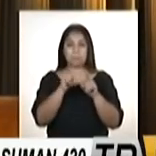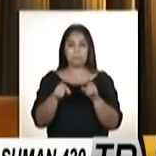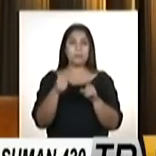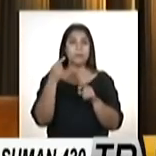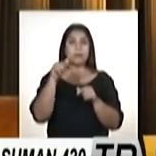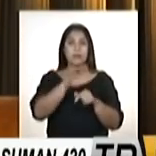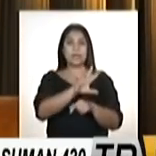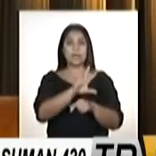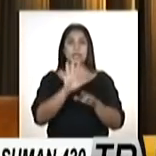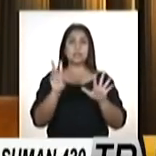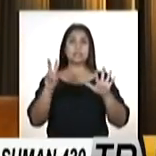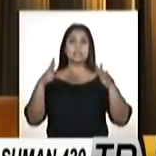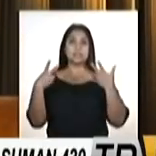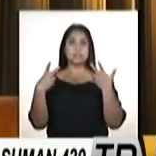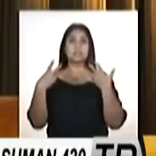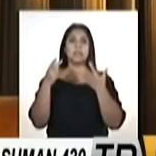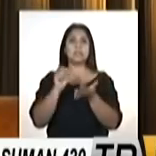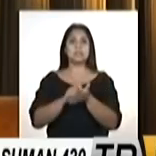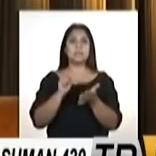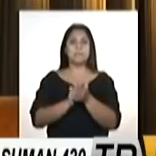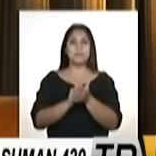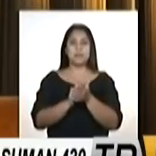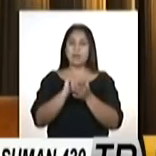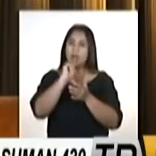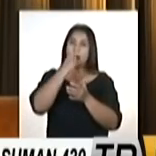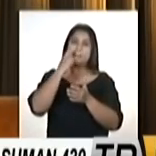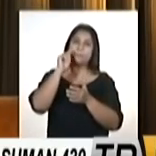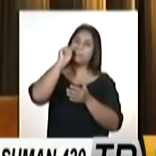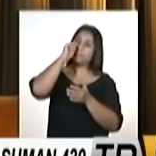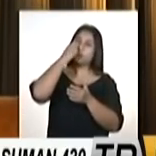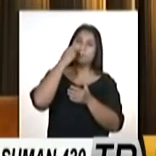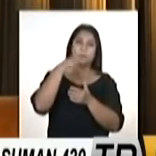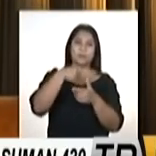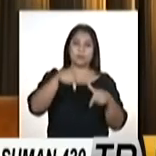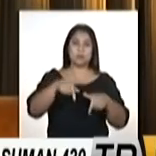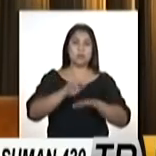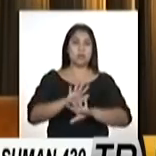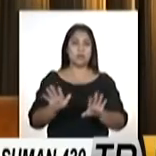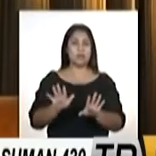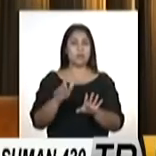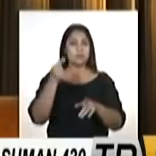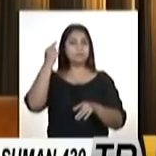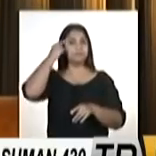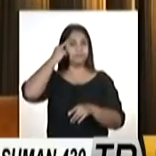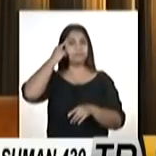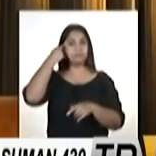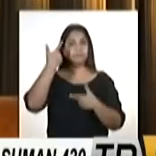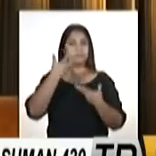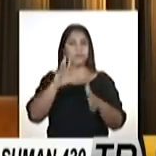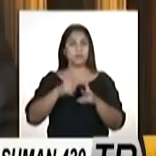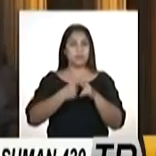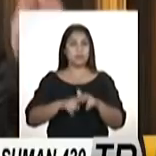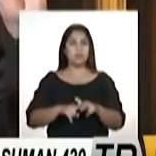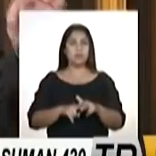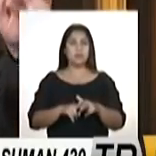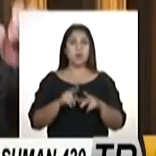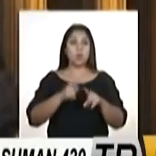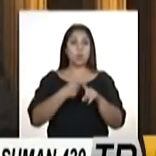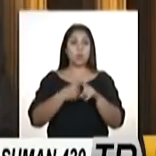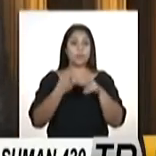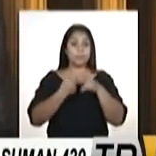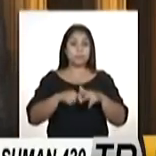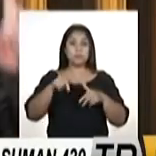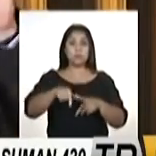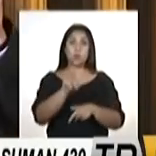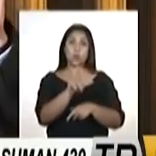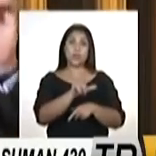llegar a 517 pruebas. Eso es algo que de veras tenemos que principiar a pensar. Cuando inició